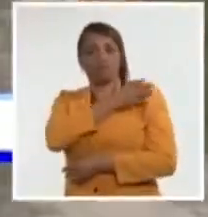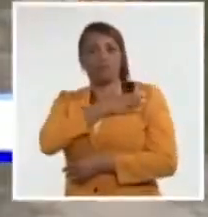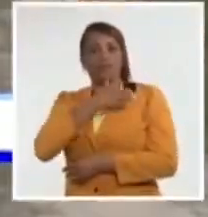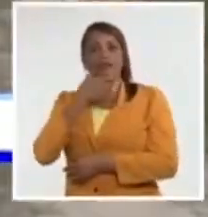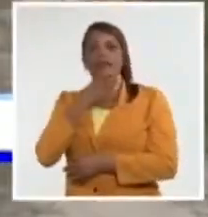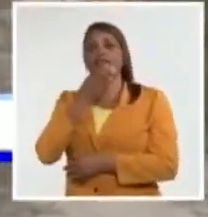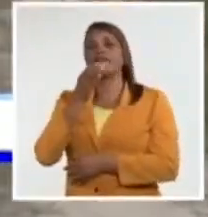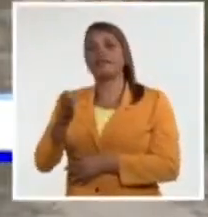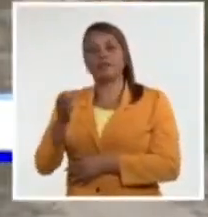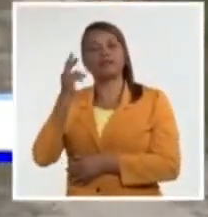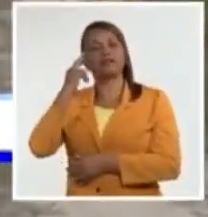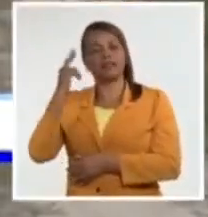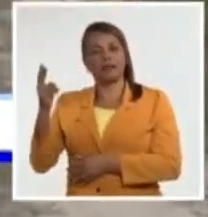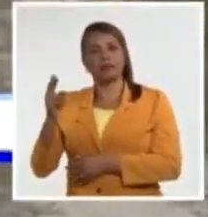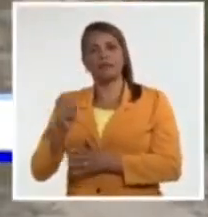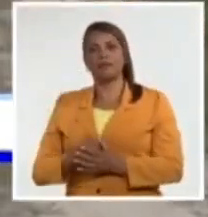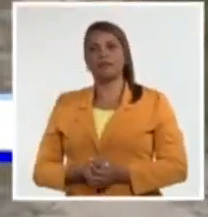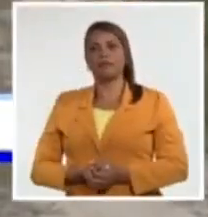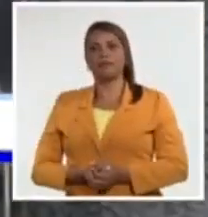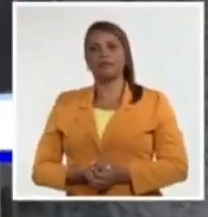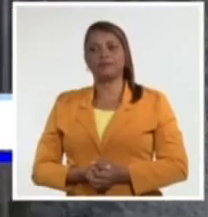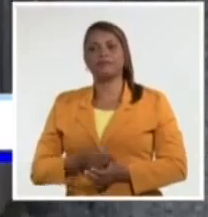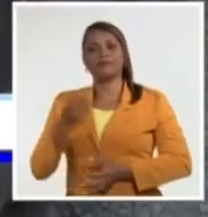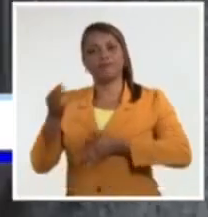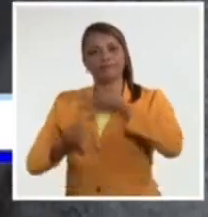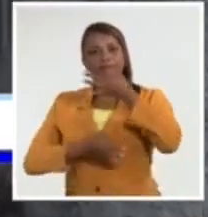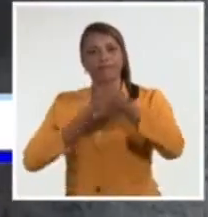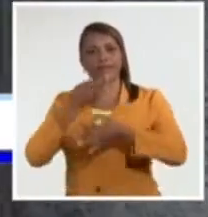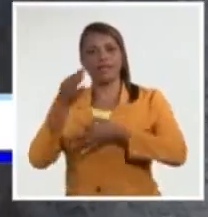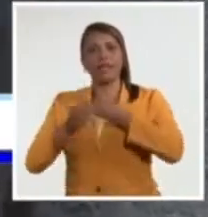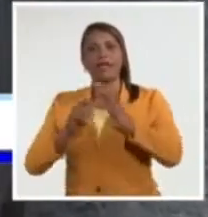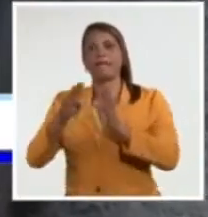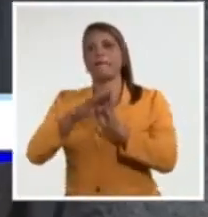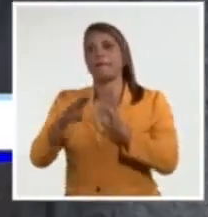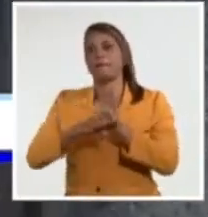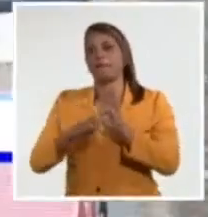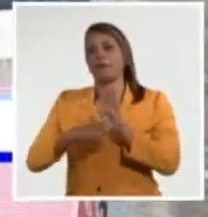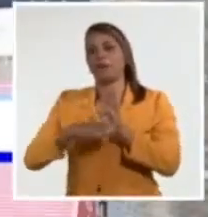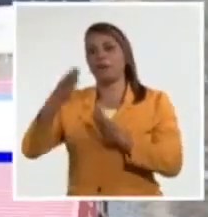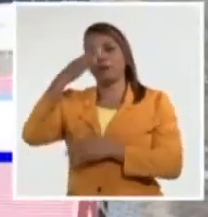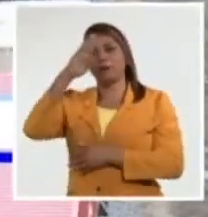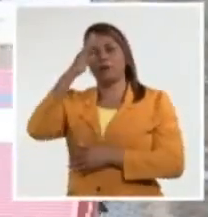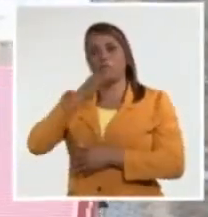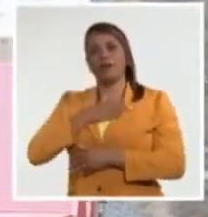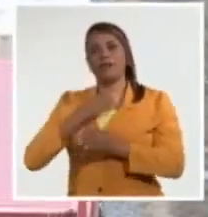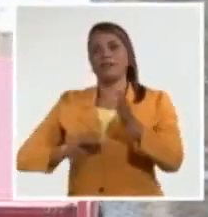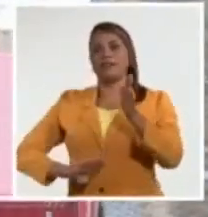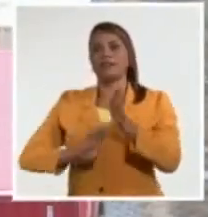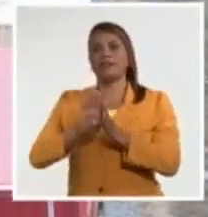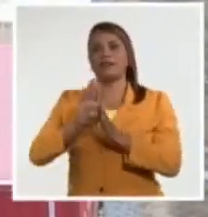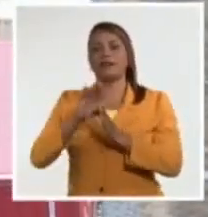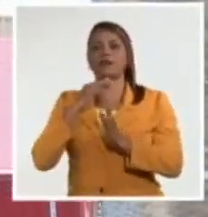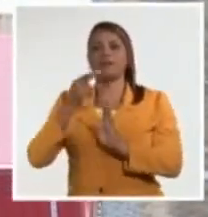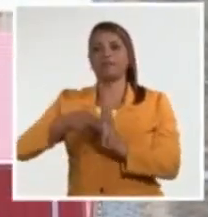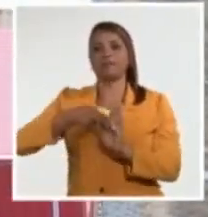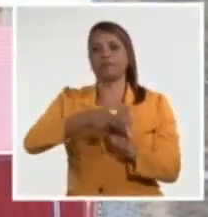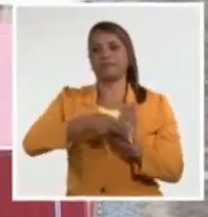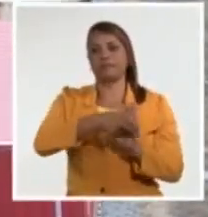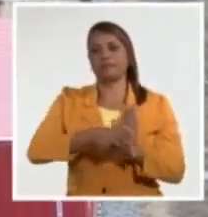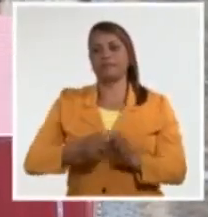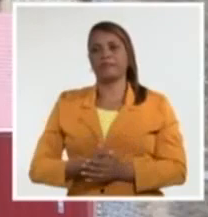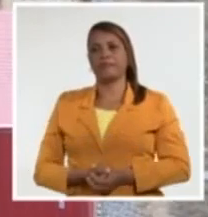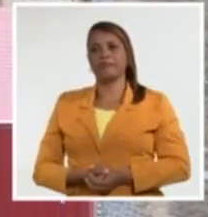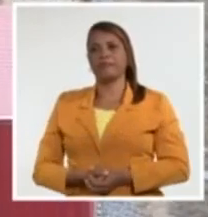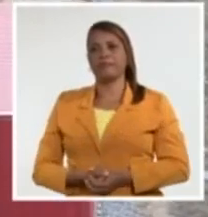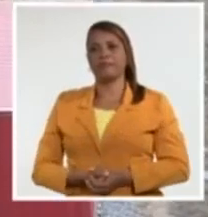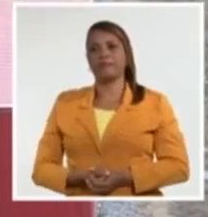Fidel Castro Ruz, expresadas en el Programa Cubano de Desarrollo Ferroviario. Qué